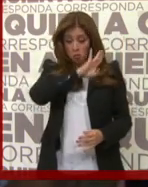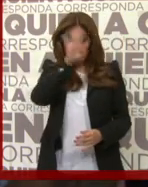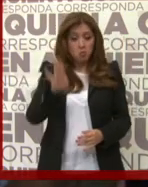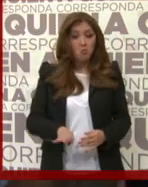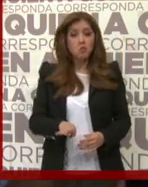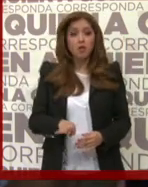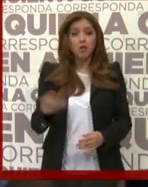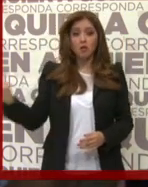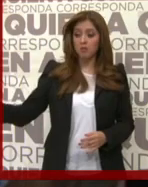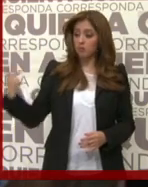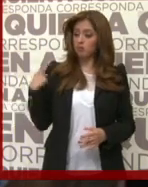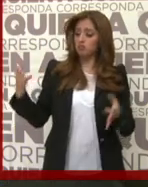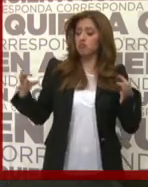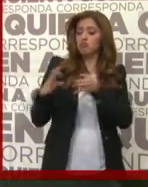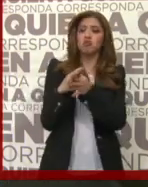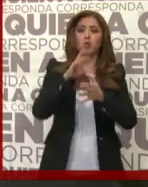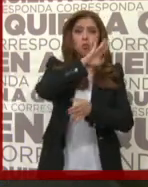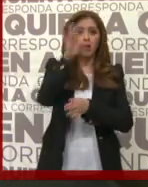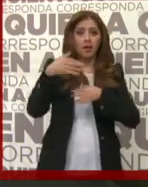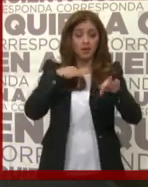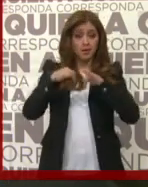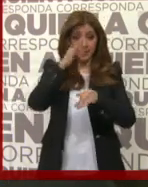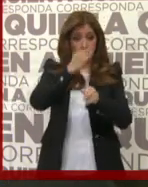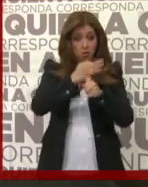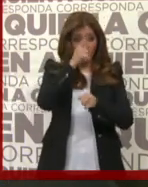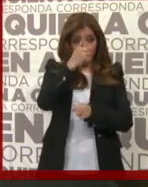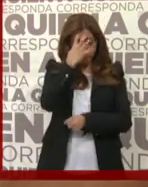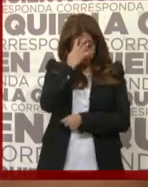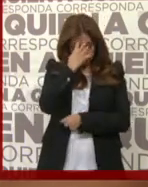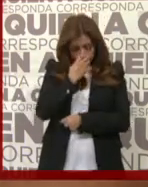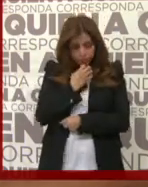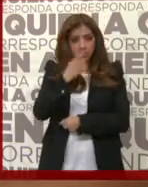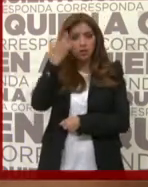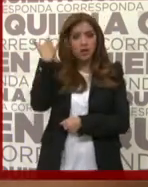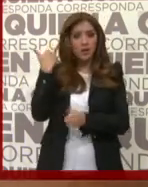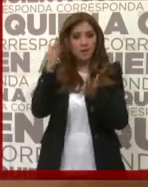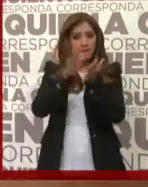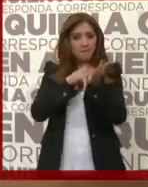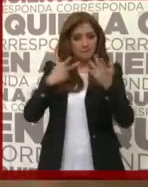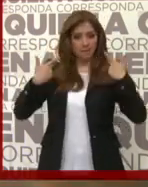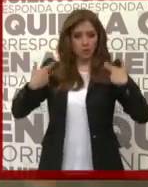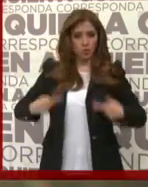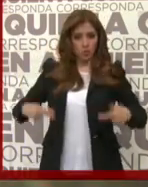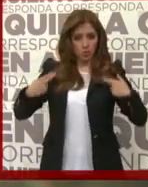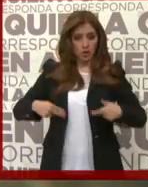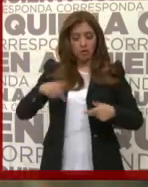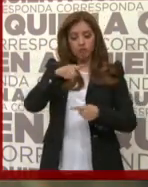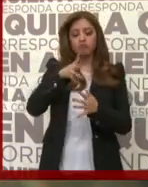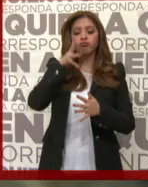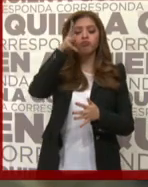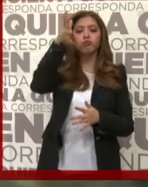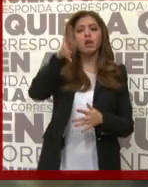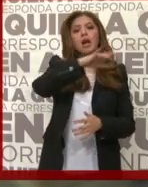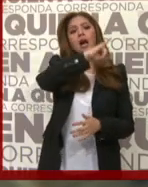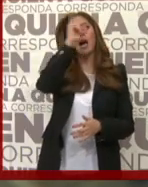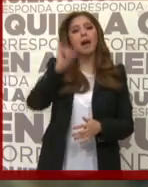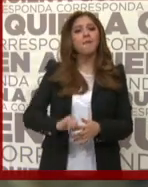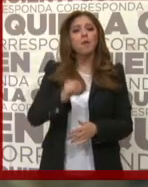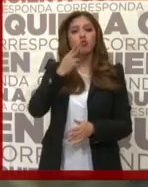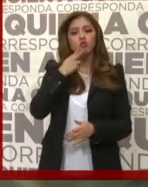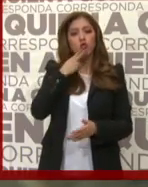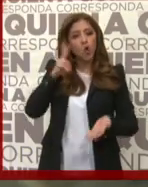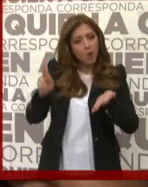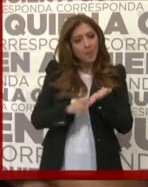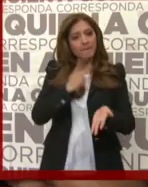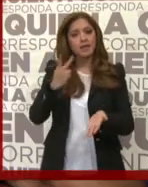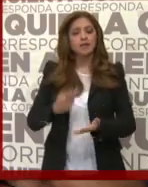trabajado de frente con ella. Con la mirada triste, sostiene entre sus manos parte del uniforme que jamás, jamás volverá a utilizar. Donde me